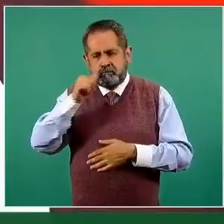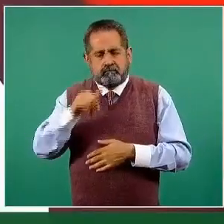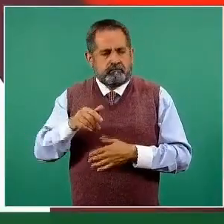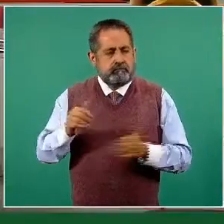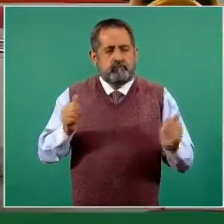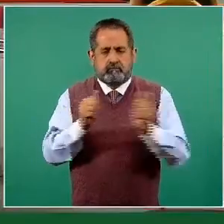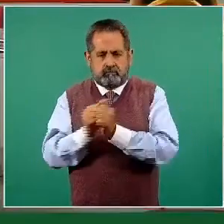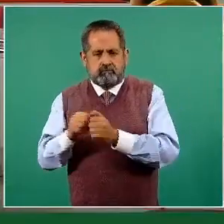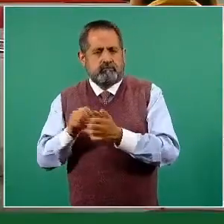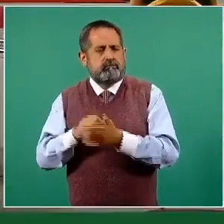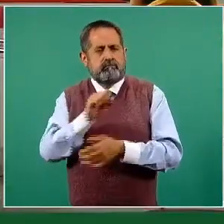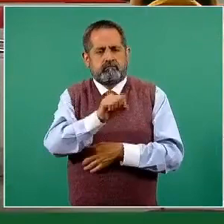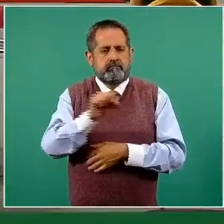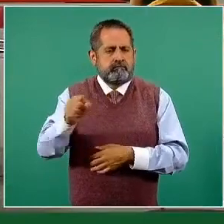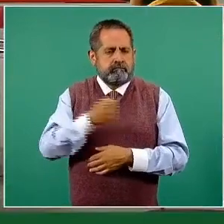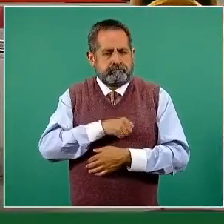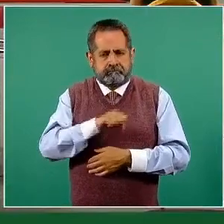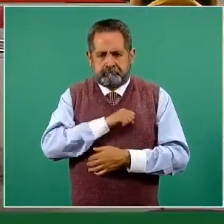la Secretaría de Salud.